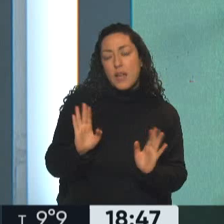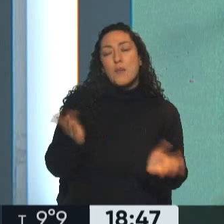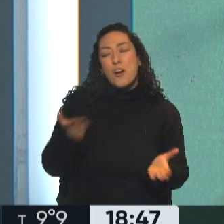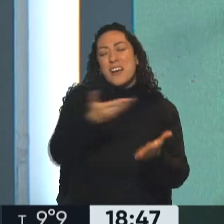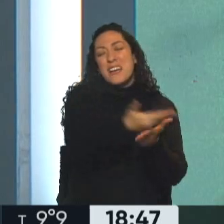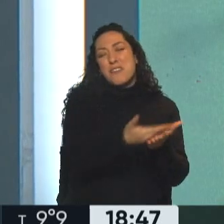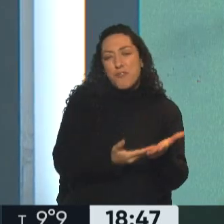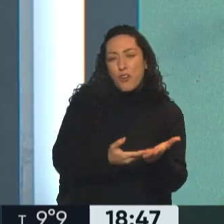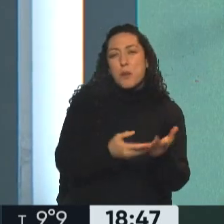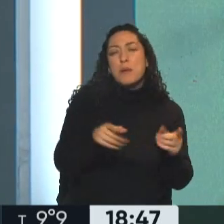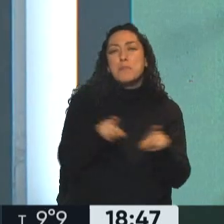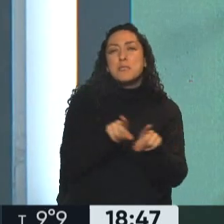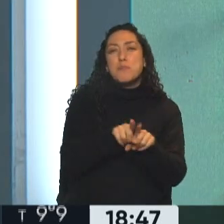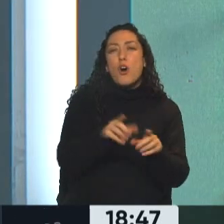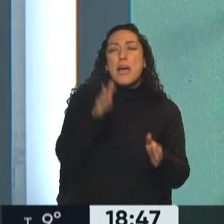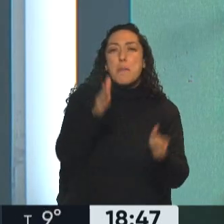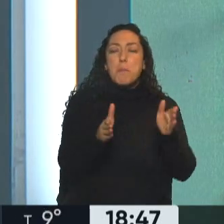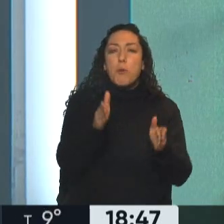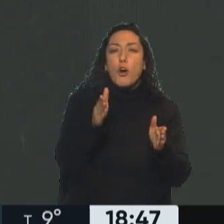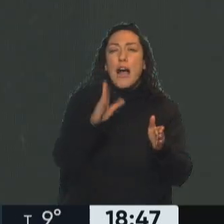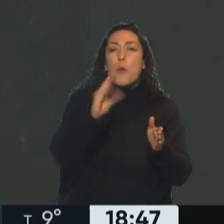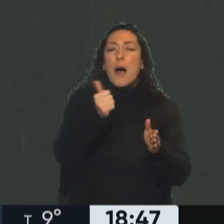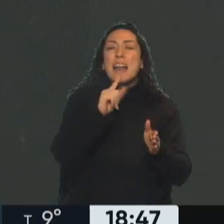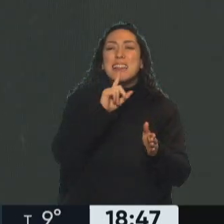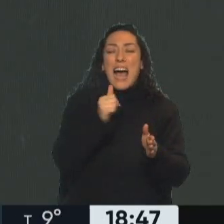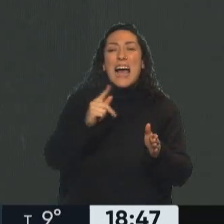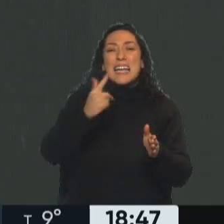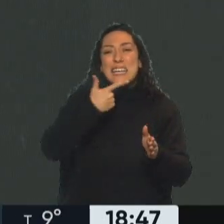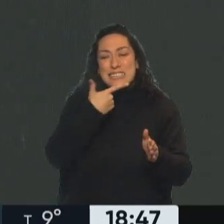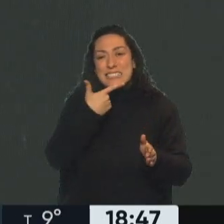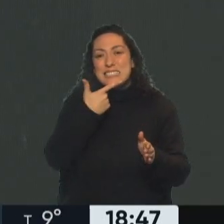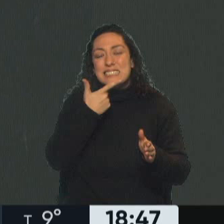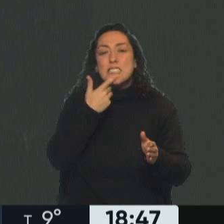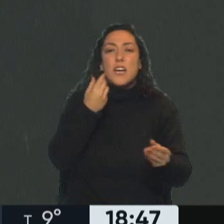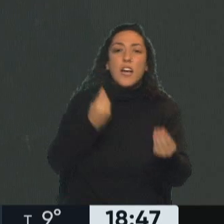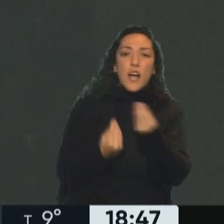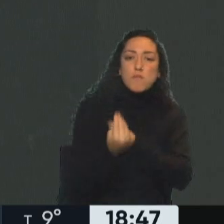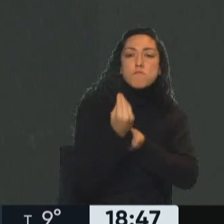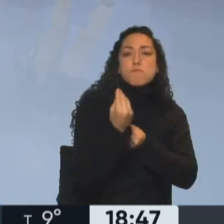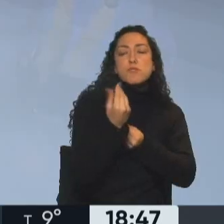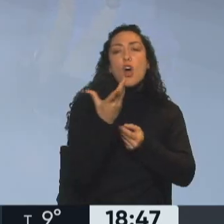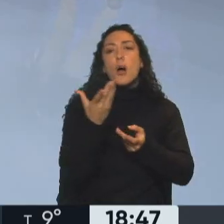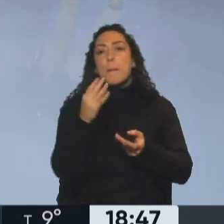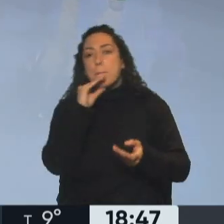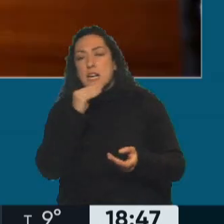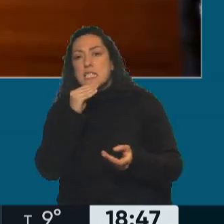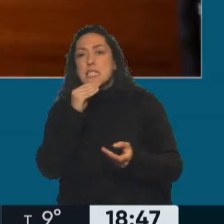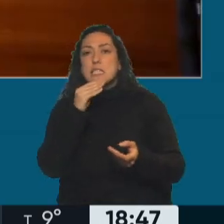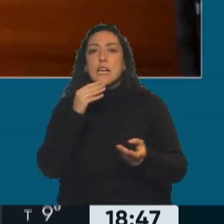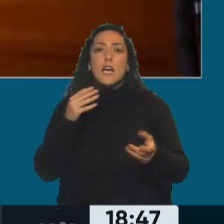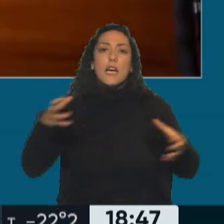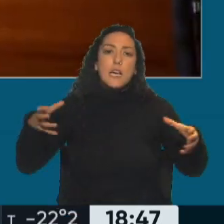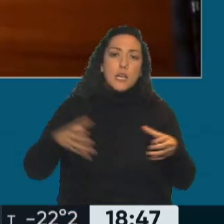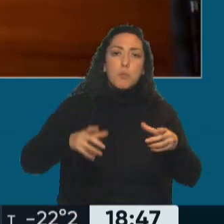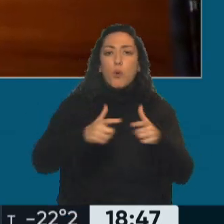transición Batakis-Massa, cuando el mercado corrida, ya decía, corrida, no corrida, que se viene Massa. Massa todavía no había conformado su equipo,